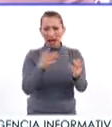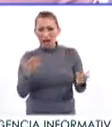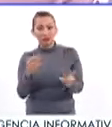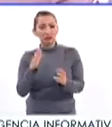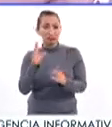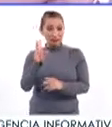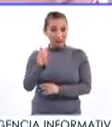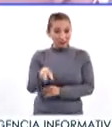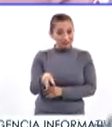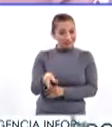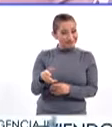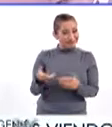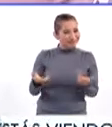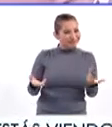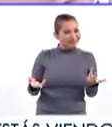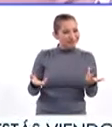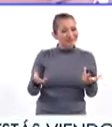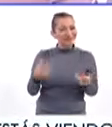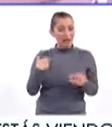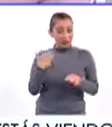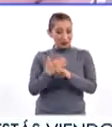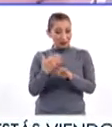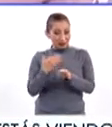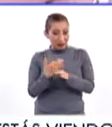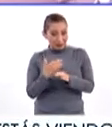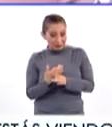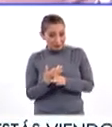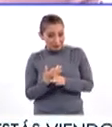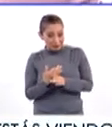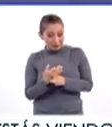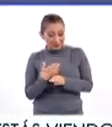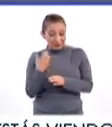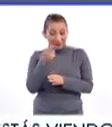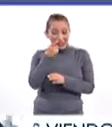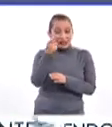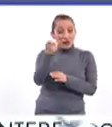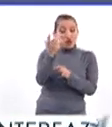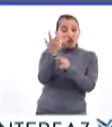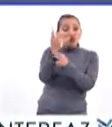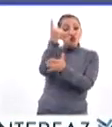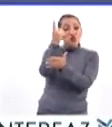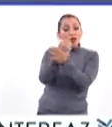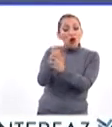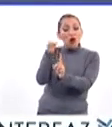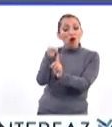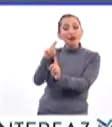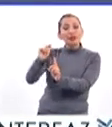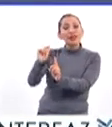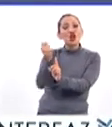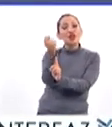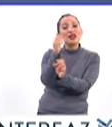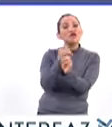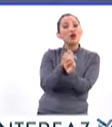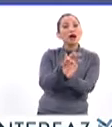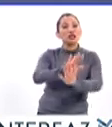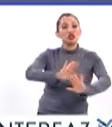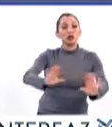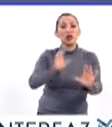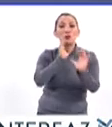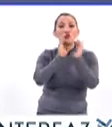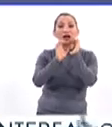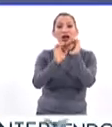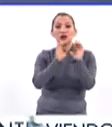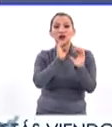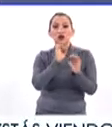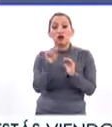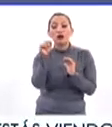y realmente ya en estos tiempos de lo que estamos hablando son solamente estas tecnologías de la información, de la